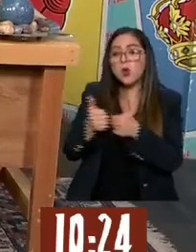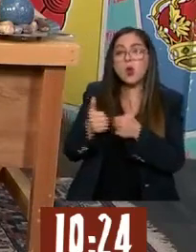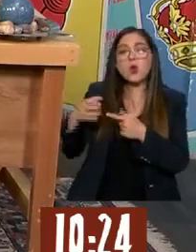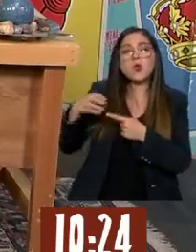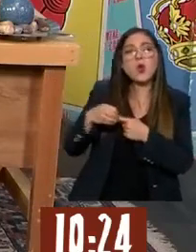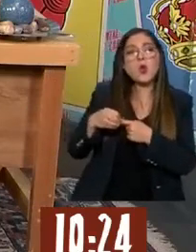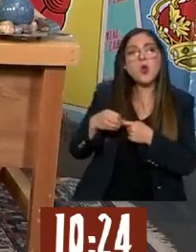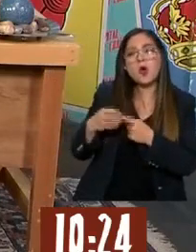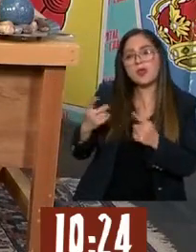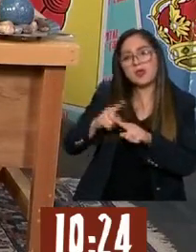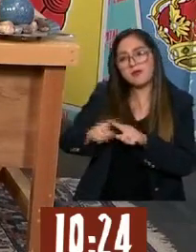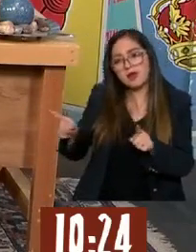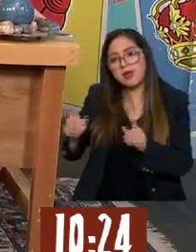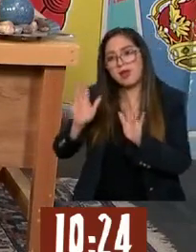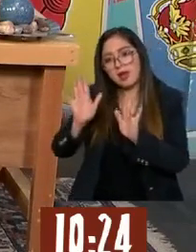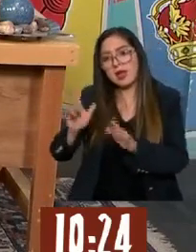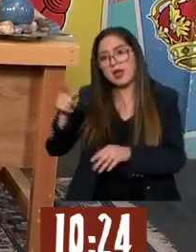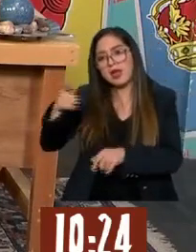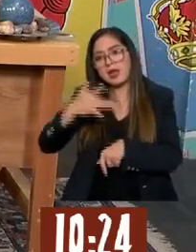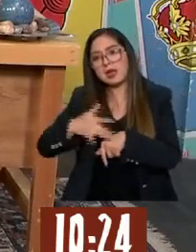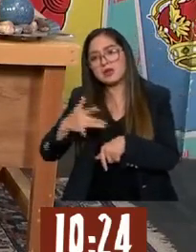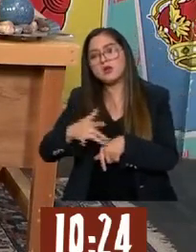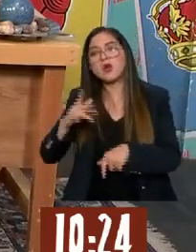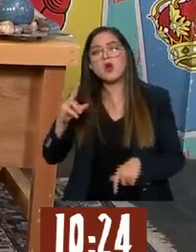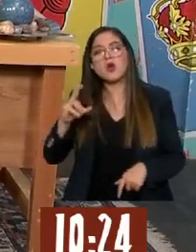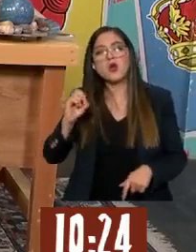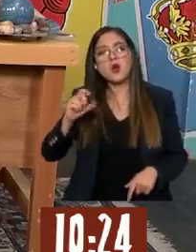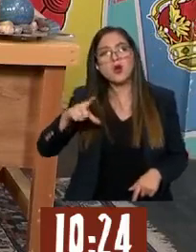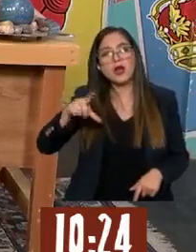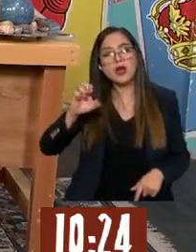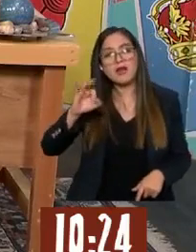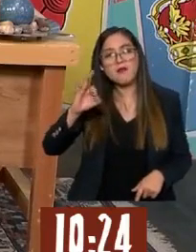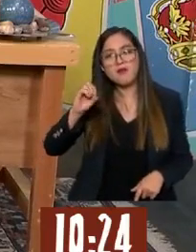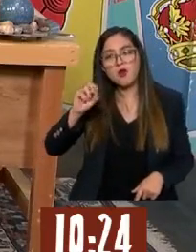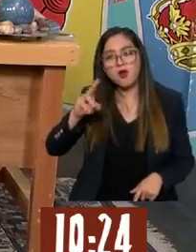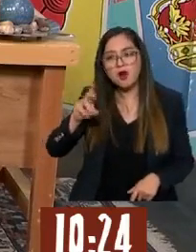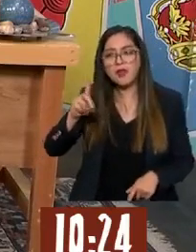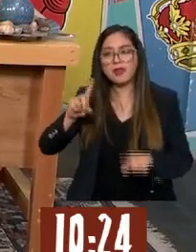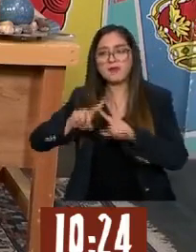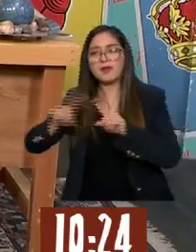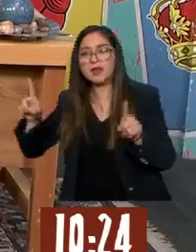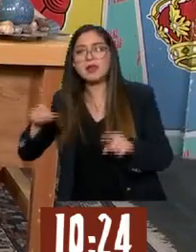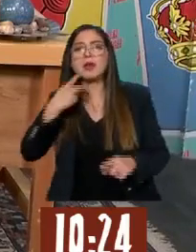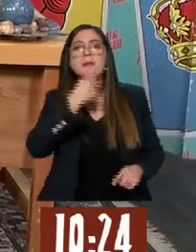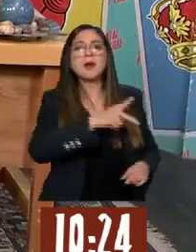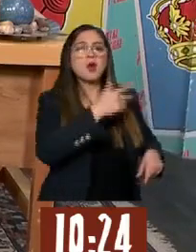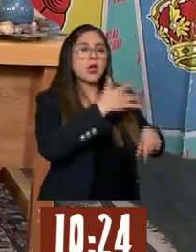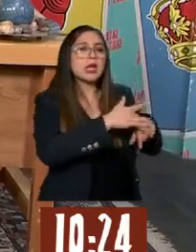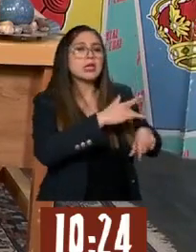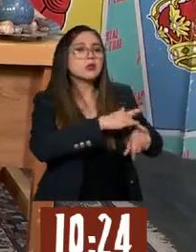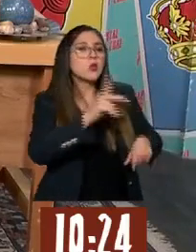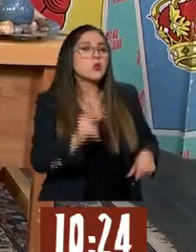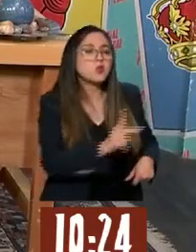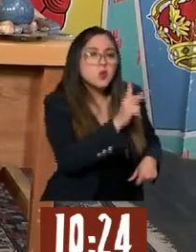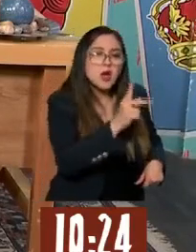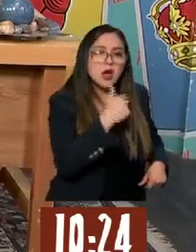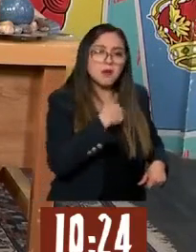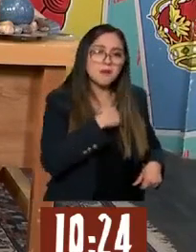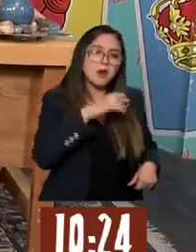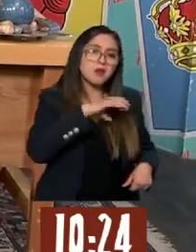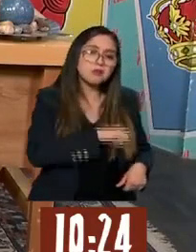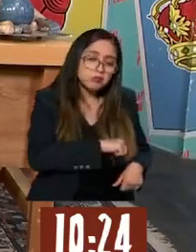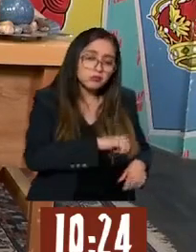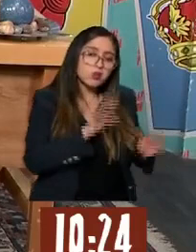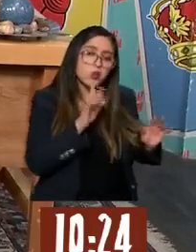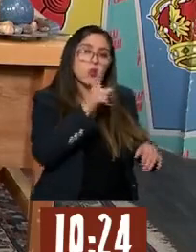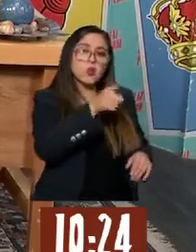tipo especial de queso, el Roquefort, señora. Sí, pero pues sí, a mí me gusta mucho el de pueblo. Pues como usted de pueblo, señores, ya si un día